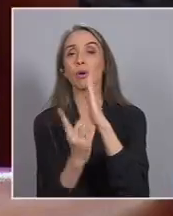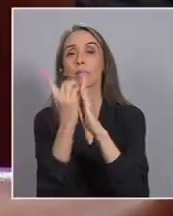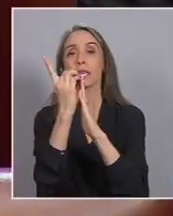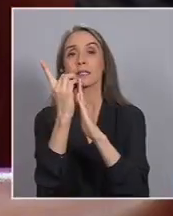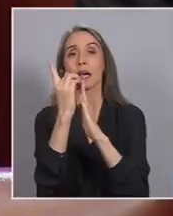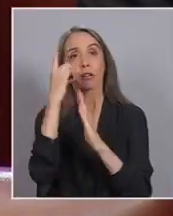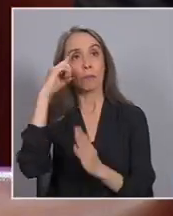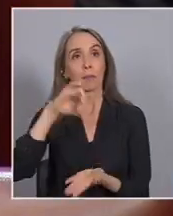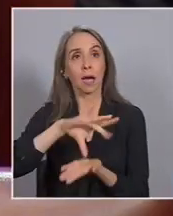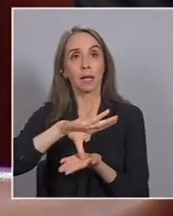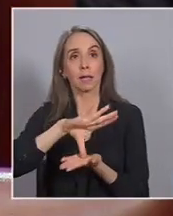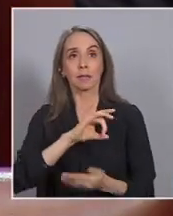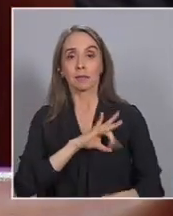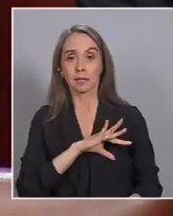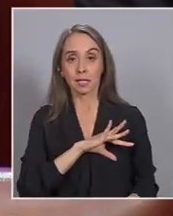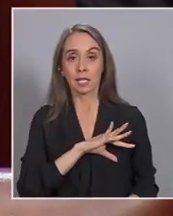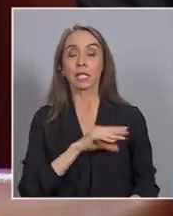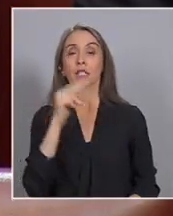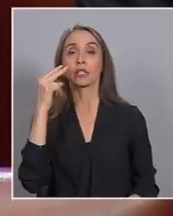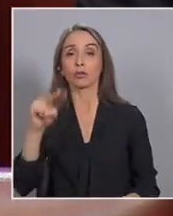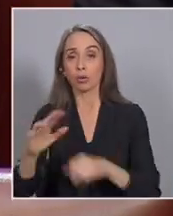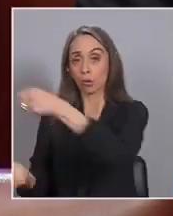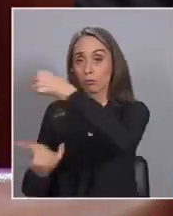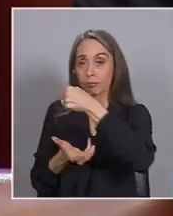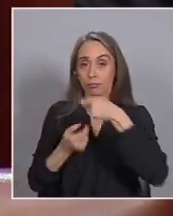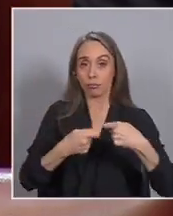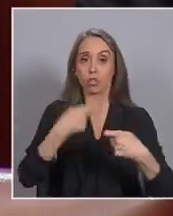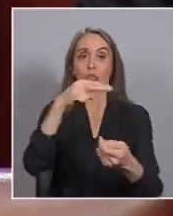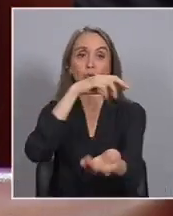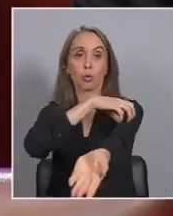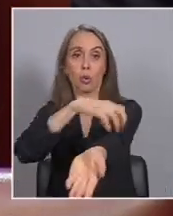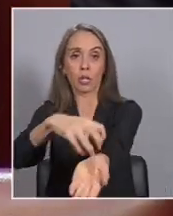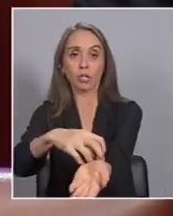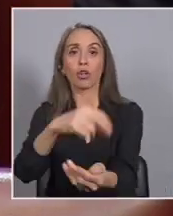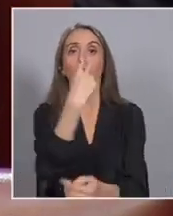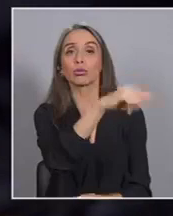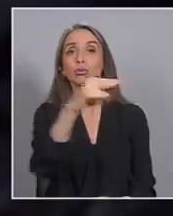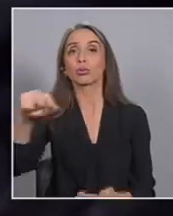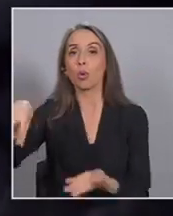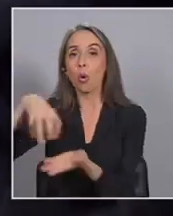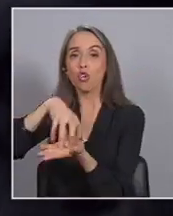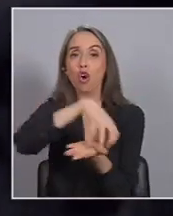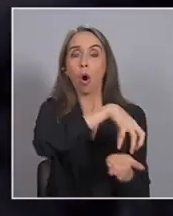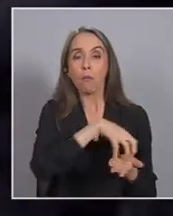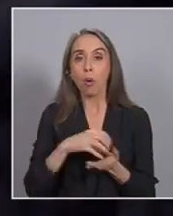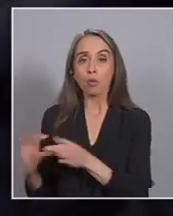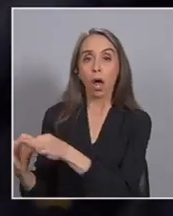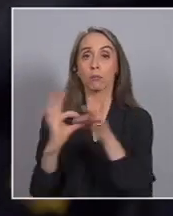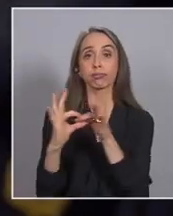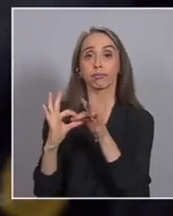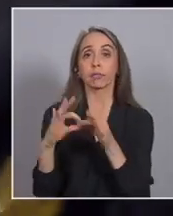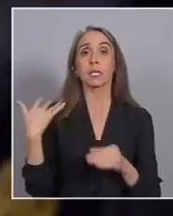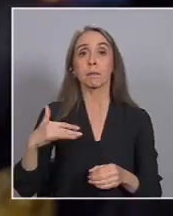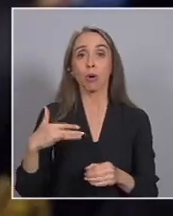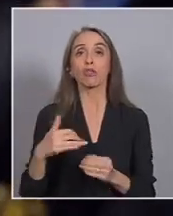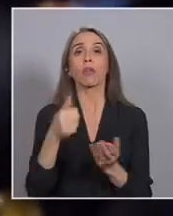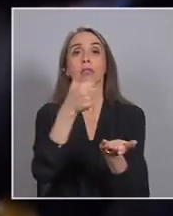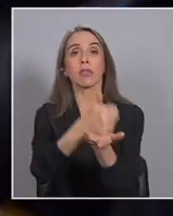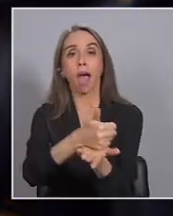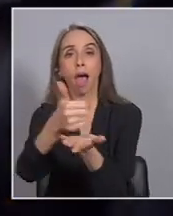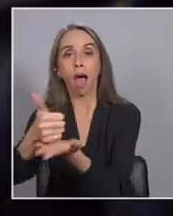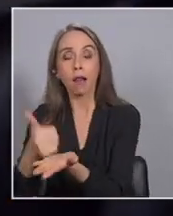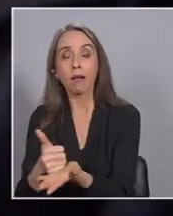Chile, sus regiones y sus comunas, en una alianza importante con alcaldes